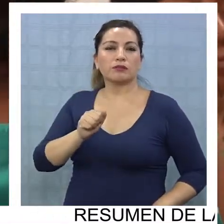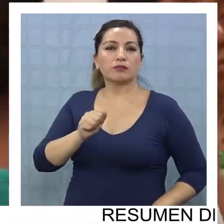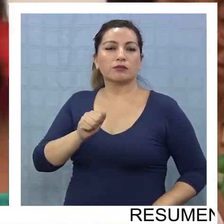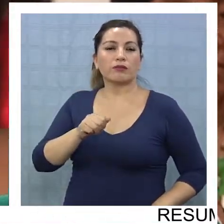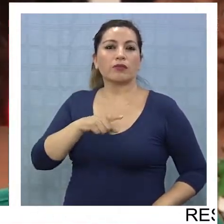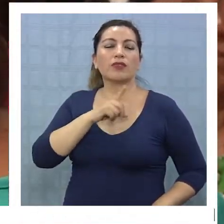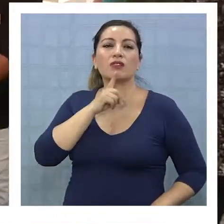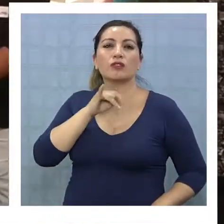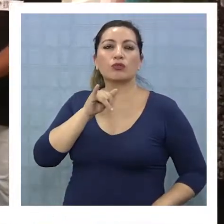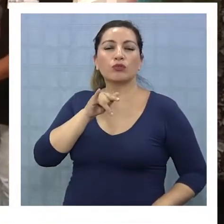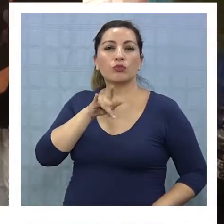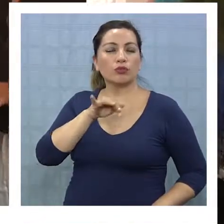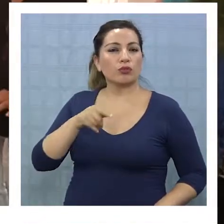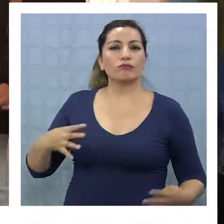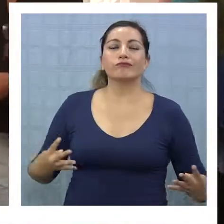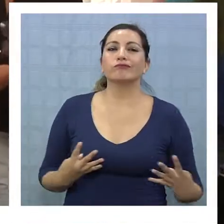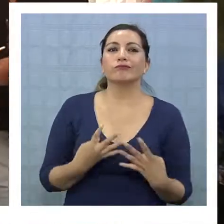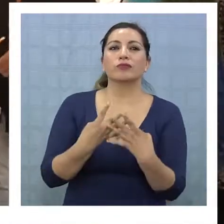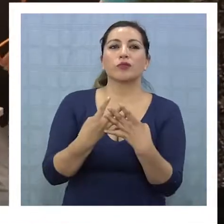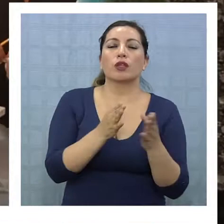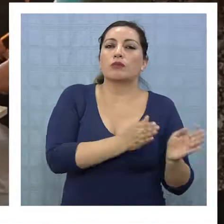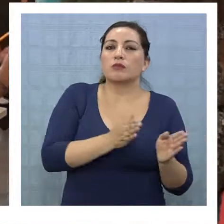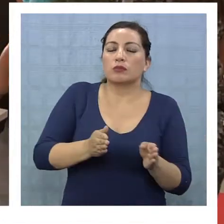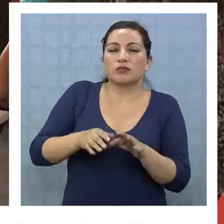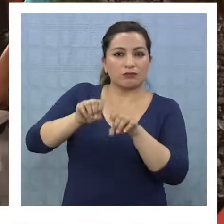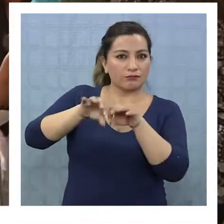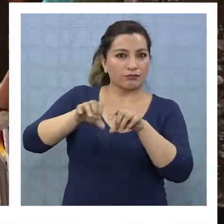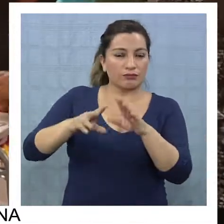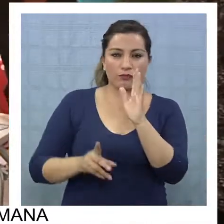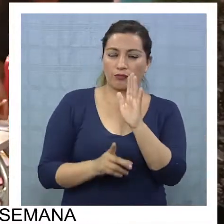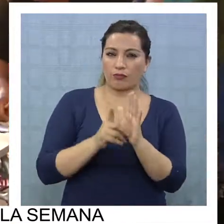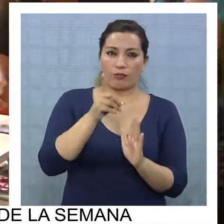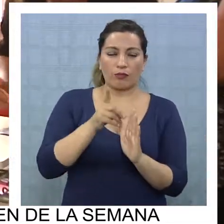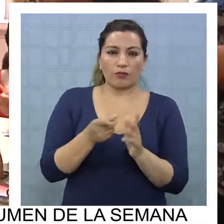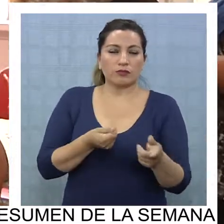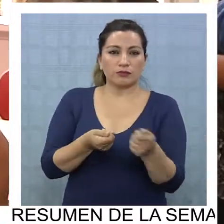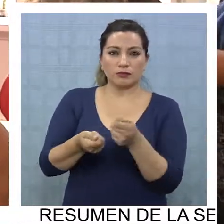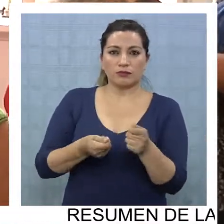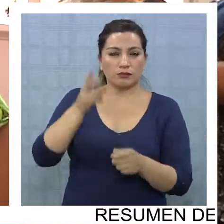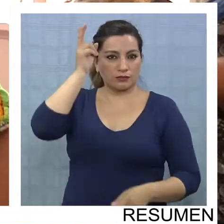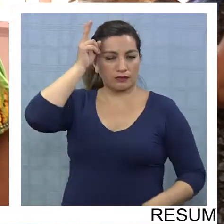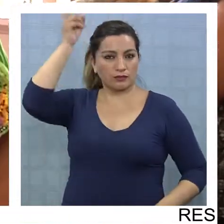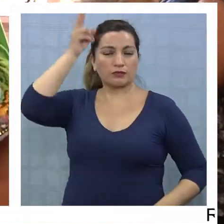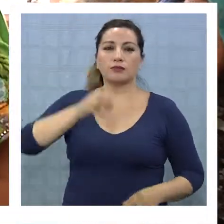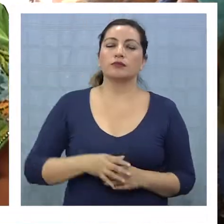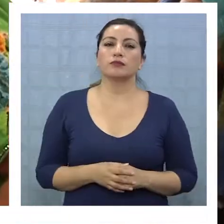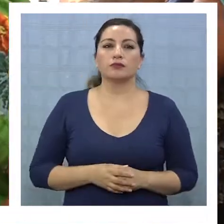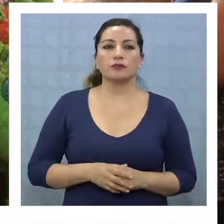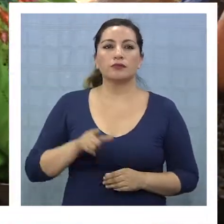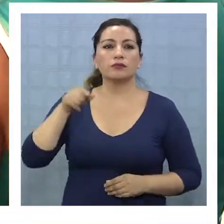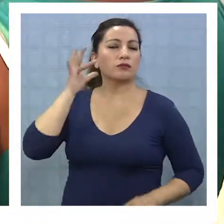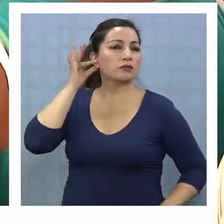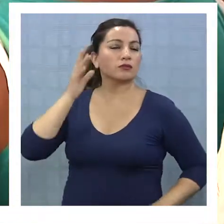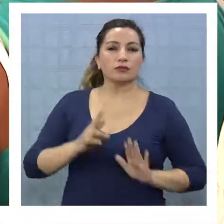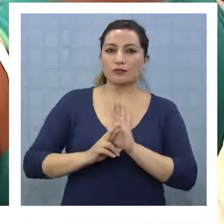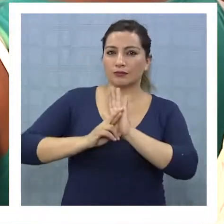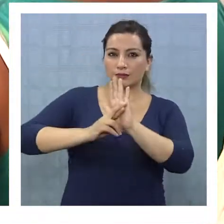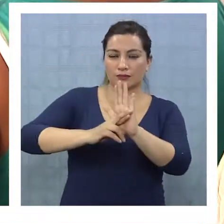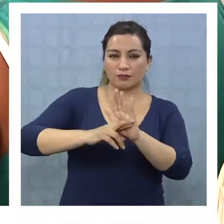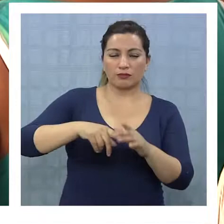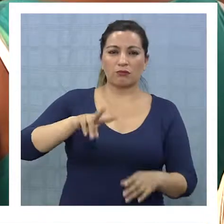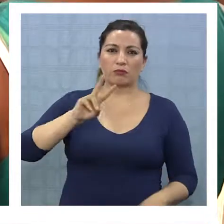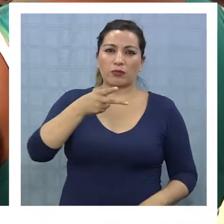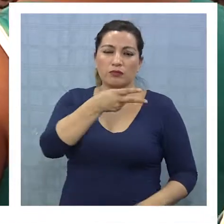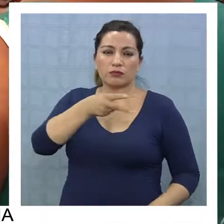Negocios Indígenas y capacitadora para el proceso de entrenamiento para el desarrollo económico indígena. Esta representante indígena